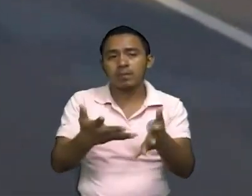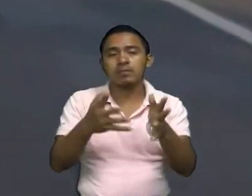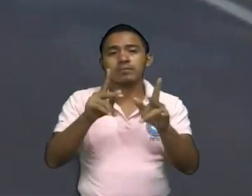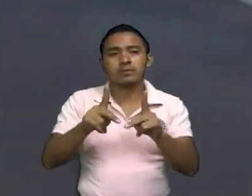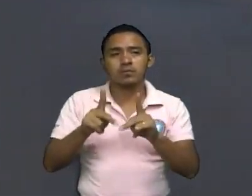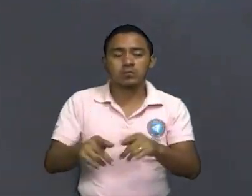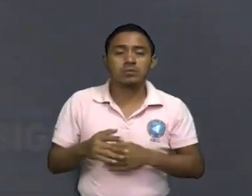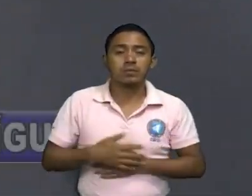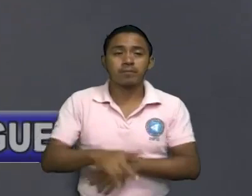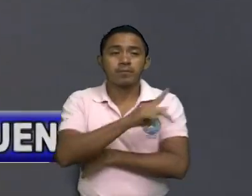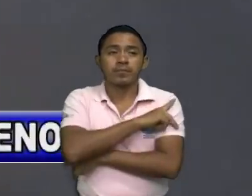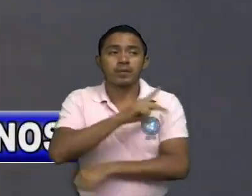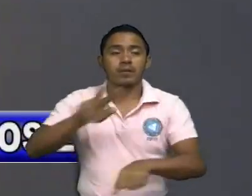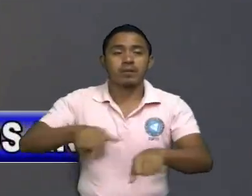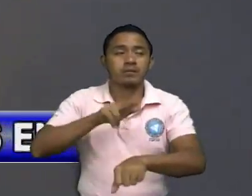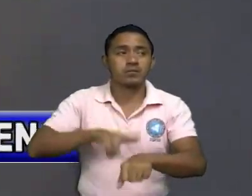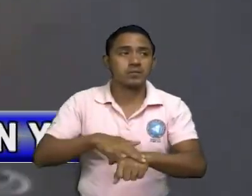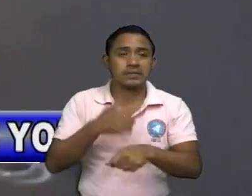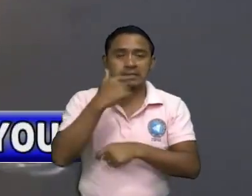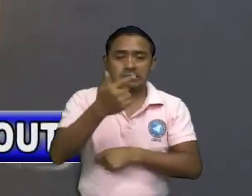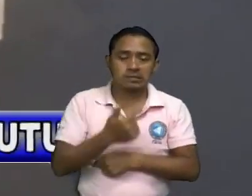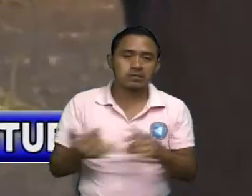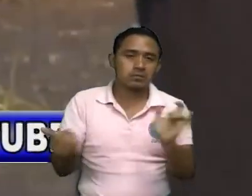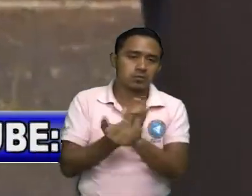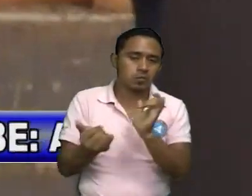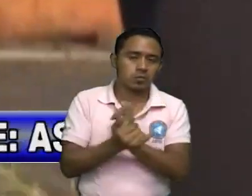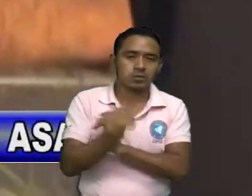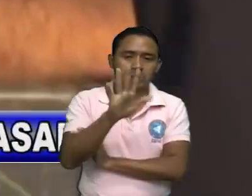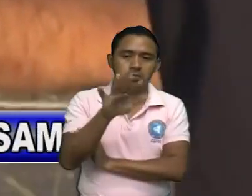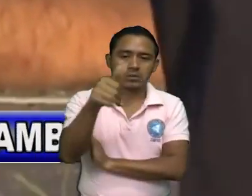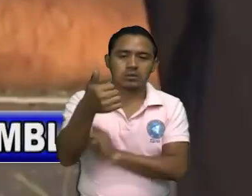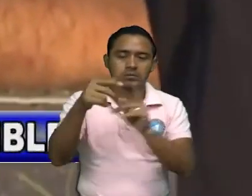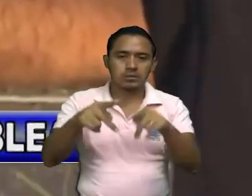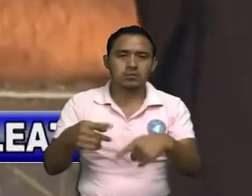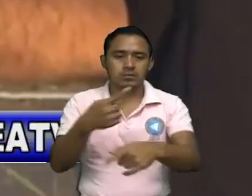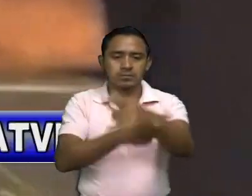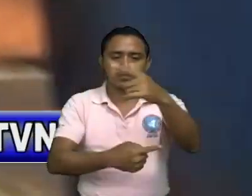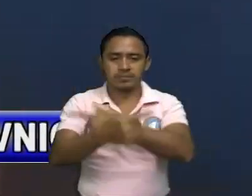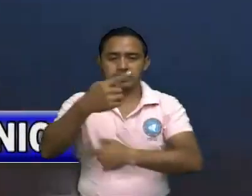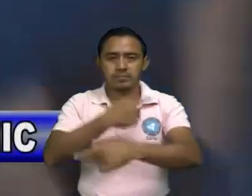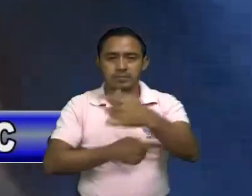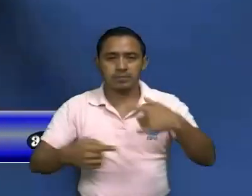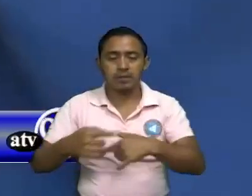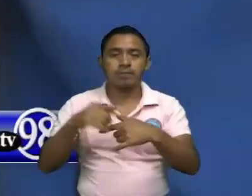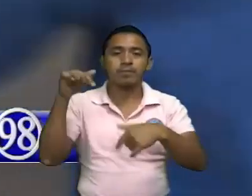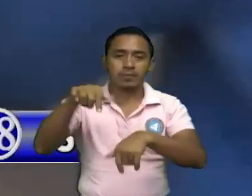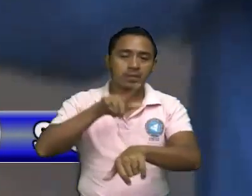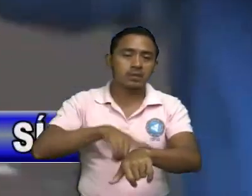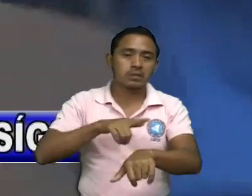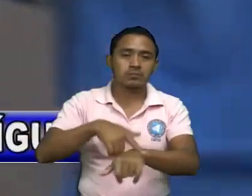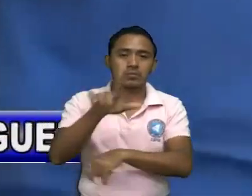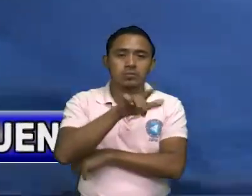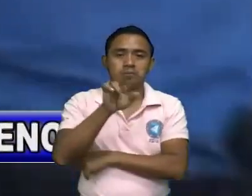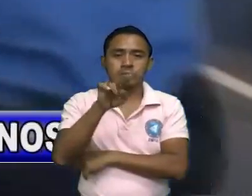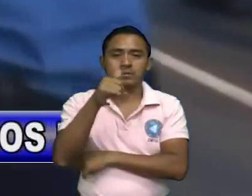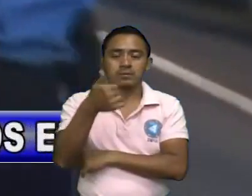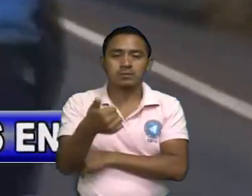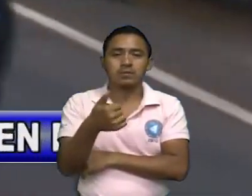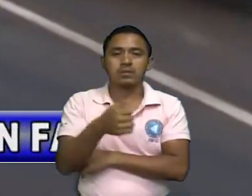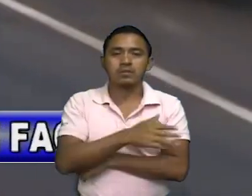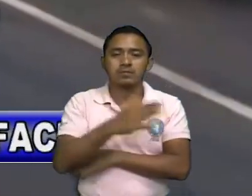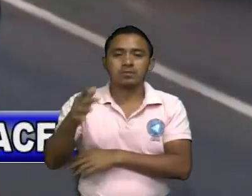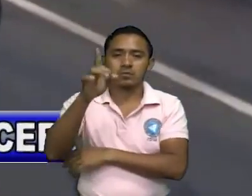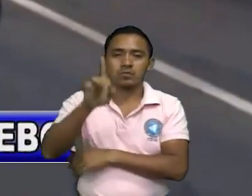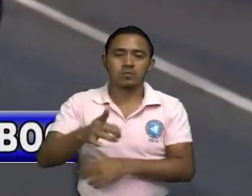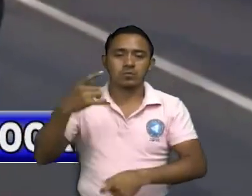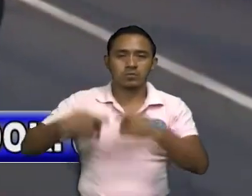la Policía Nacional indica que también 56 personas resultaron lesionadas en el periodo del lunes 26 de agosto al domingo